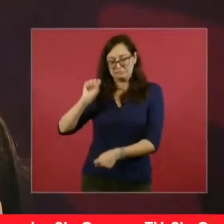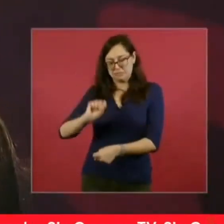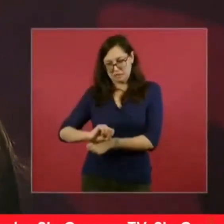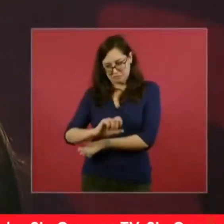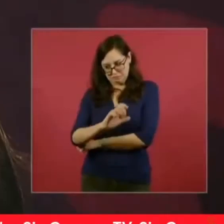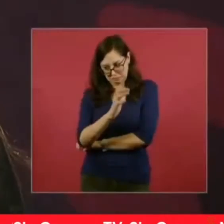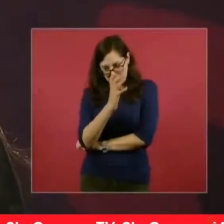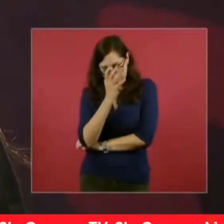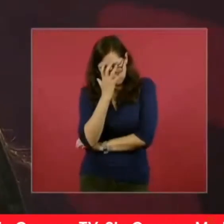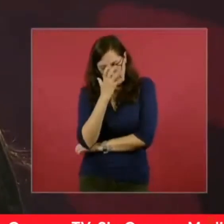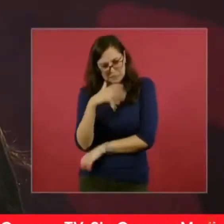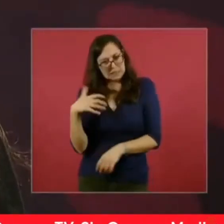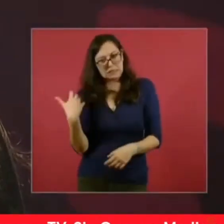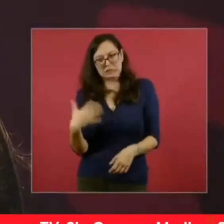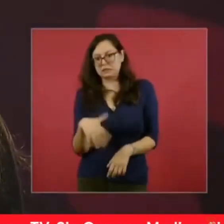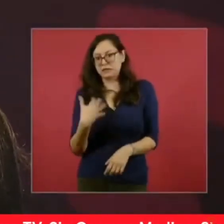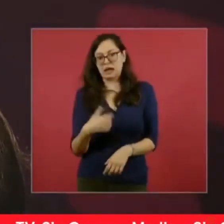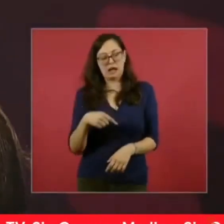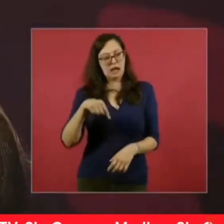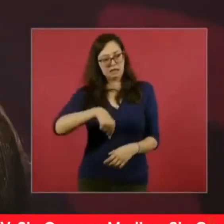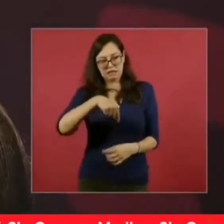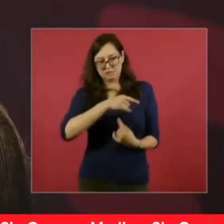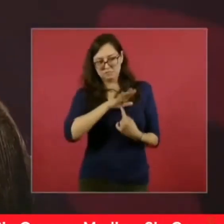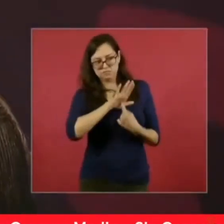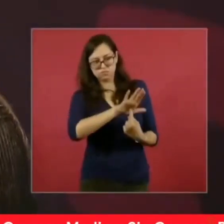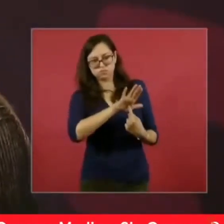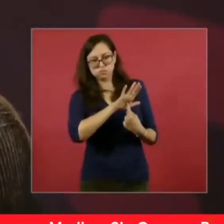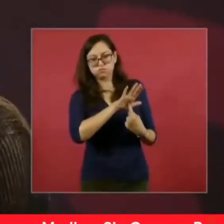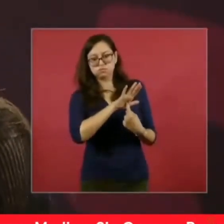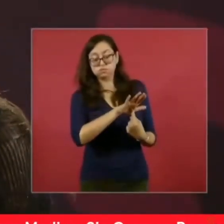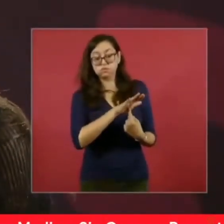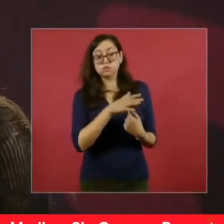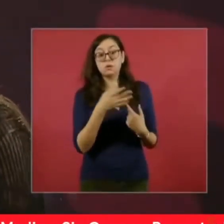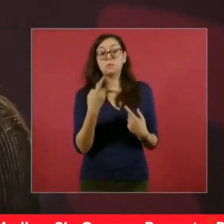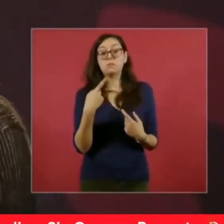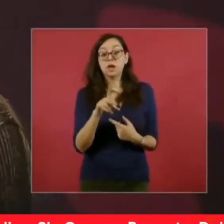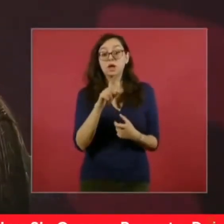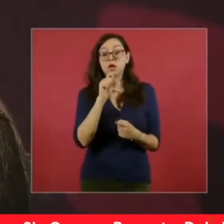lo desmentimos, sino que hace unos meses